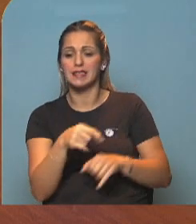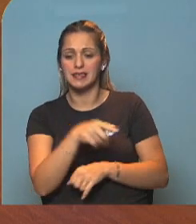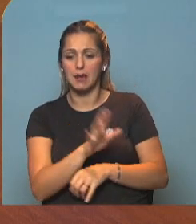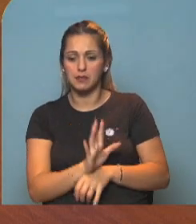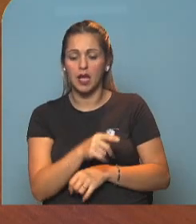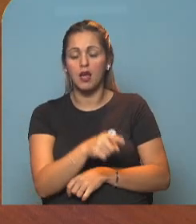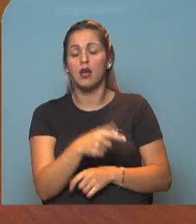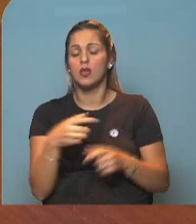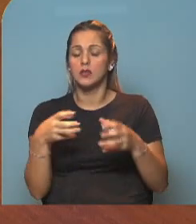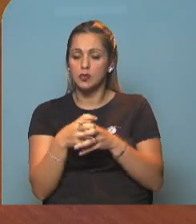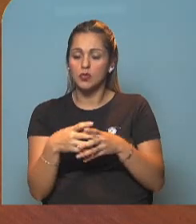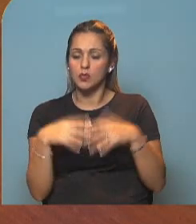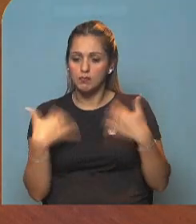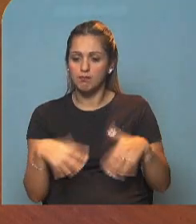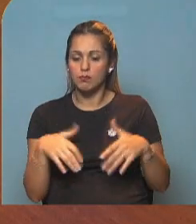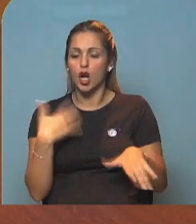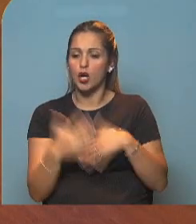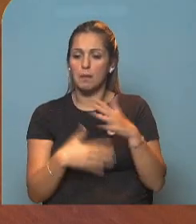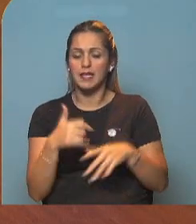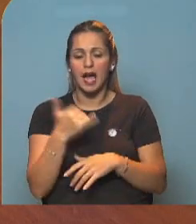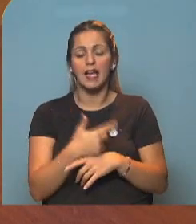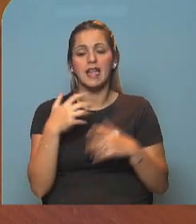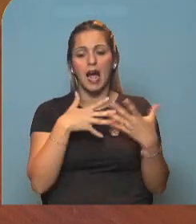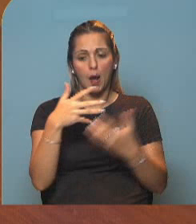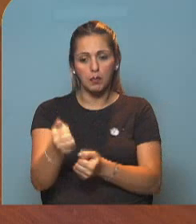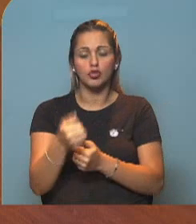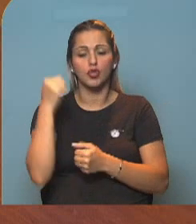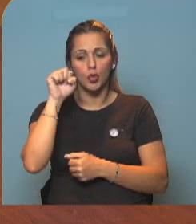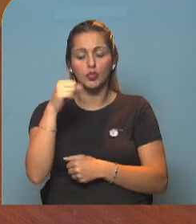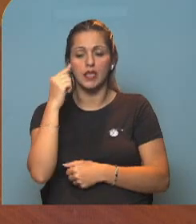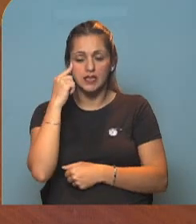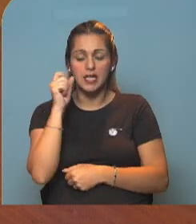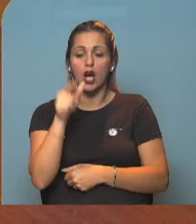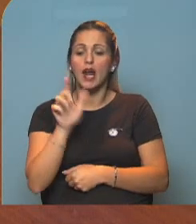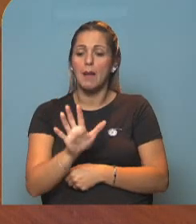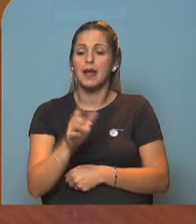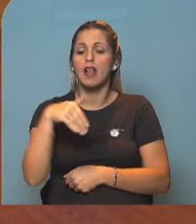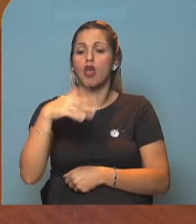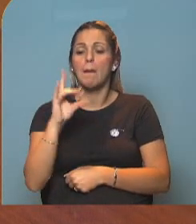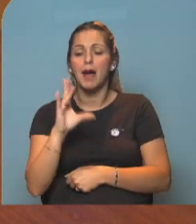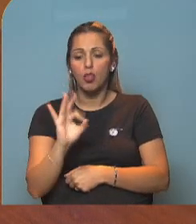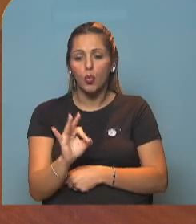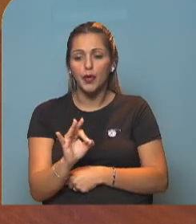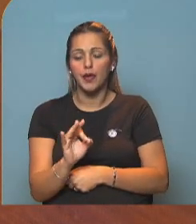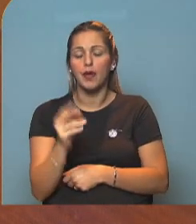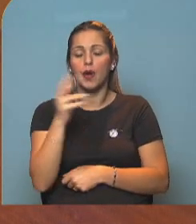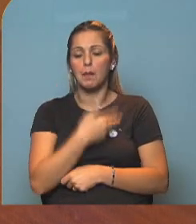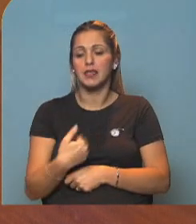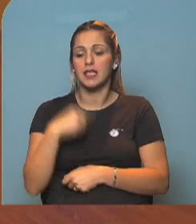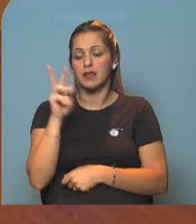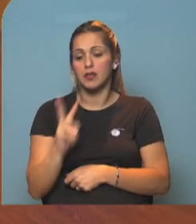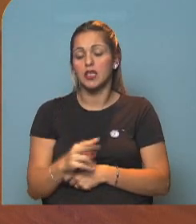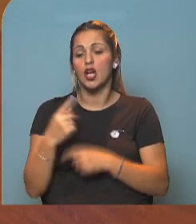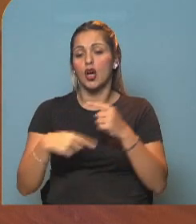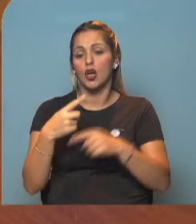frente externo complicado pese al apoyo de Rusia y China, lo esperan al presidente Maduro, que además, naturalmente, sigue al mando